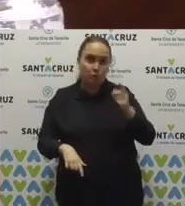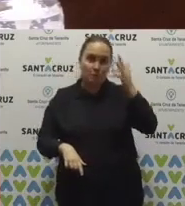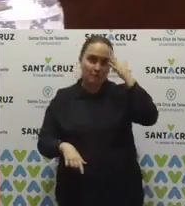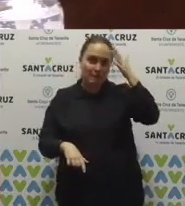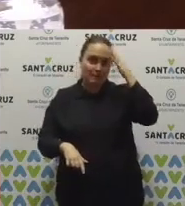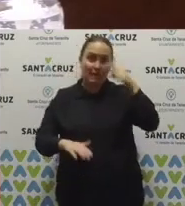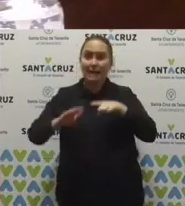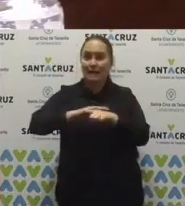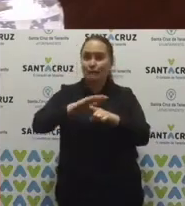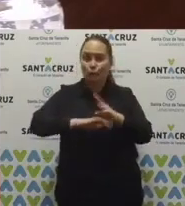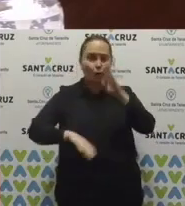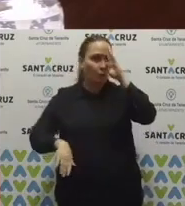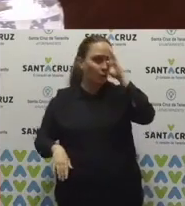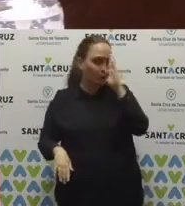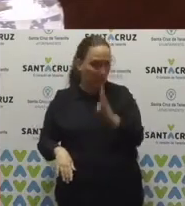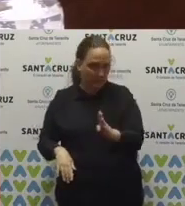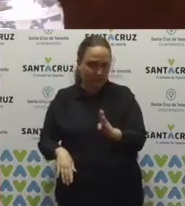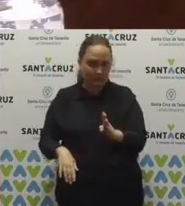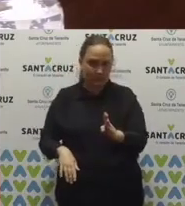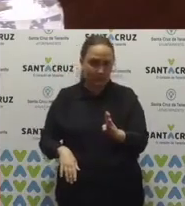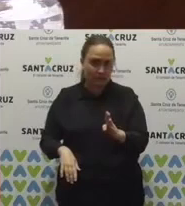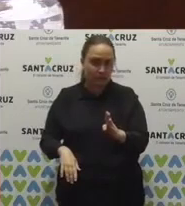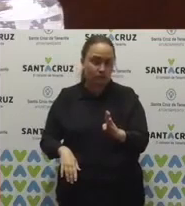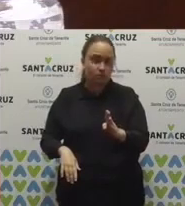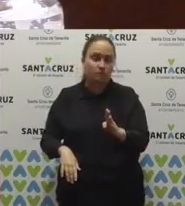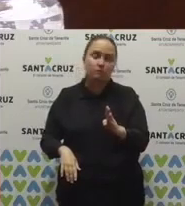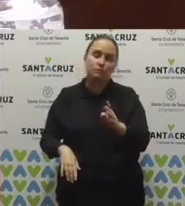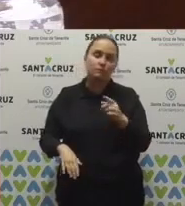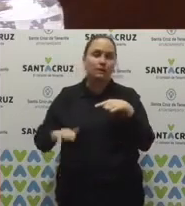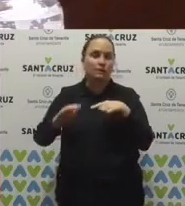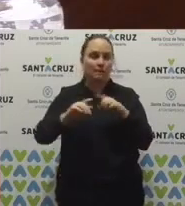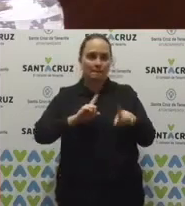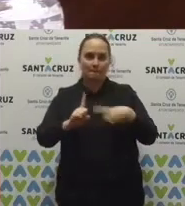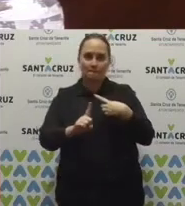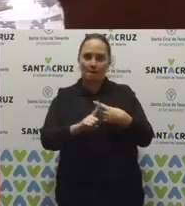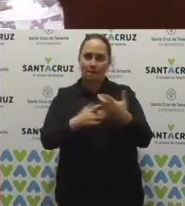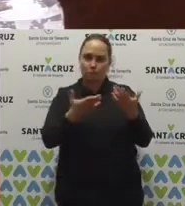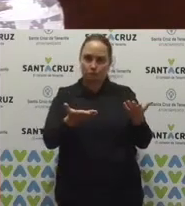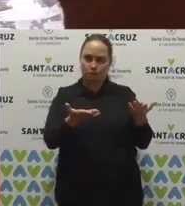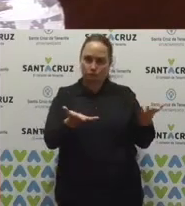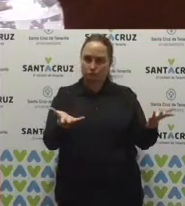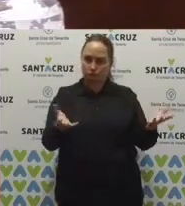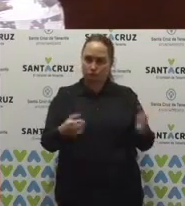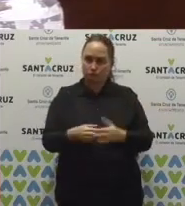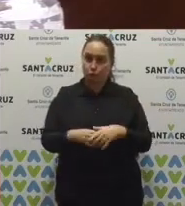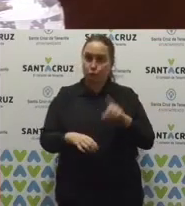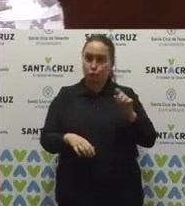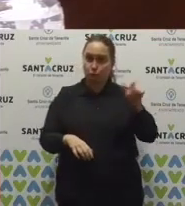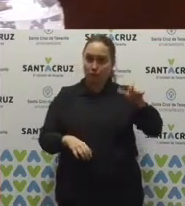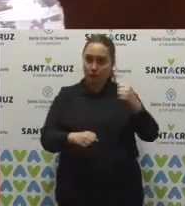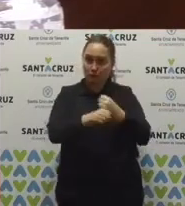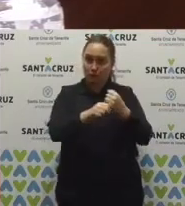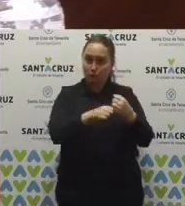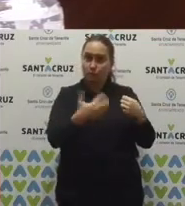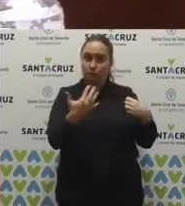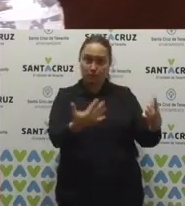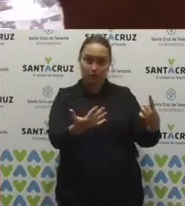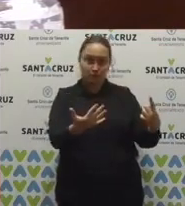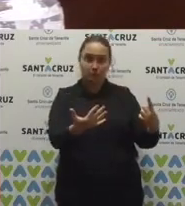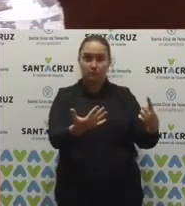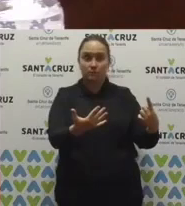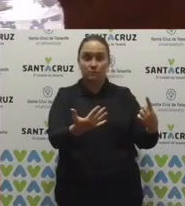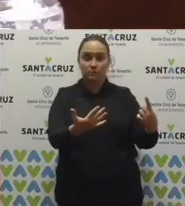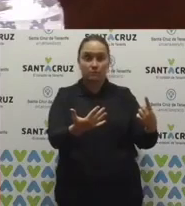caso la gestión directa teniendo en cuenta demás que es una empresa que son solamente seis trabajadores pues creo que